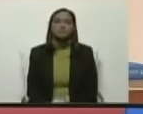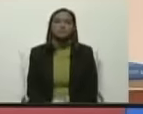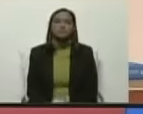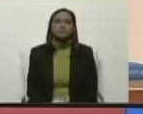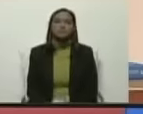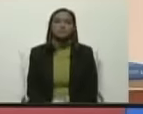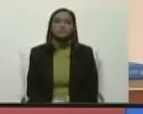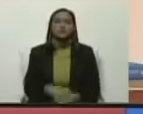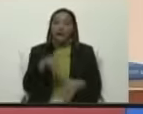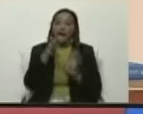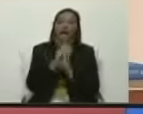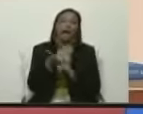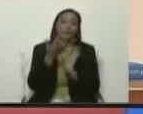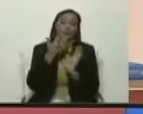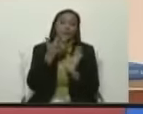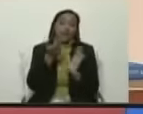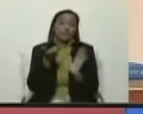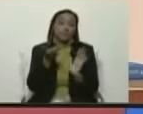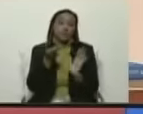la mejor vía.